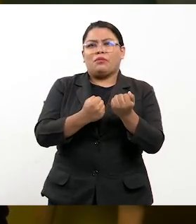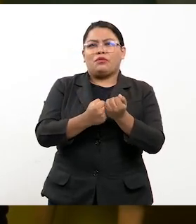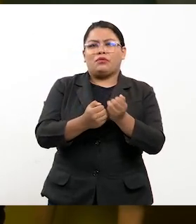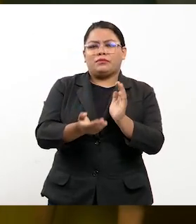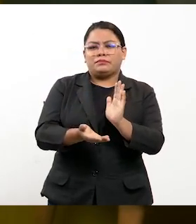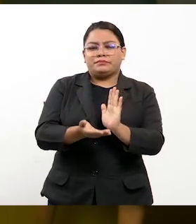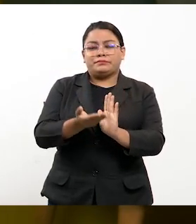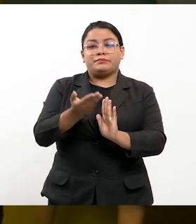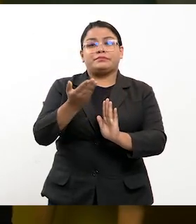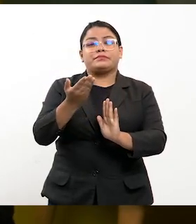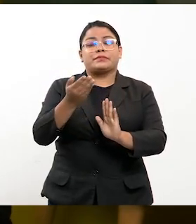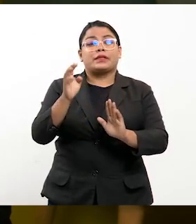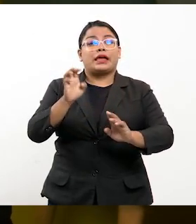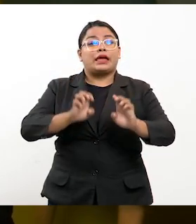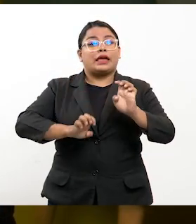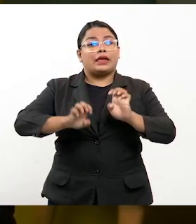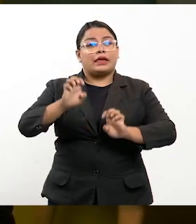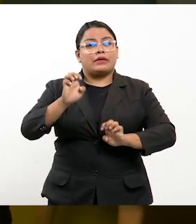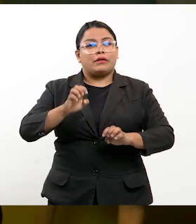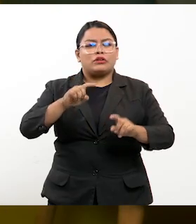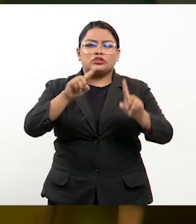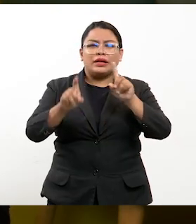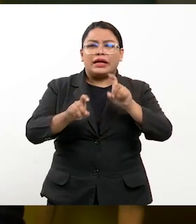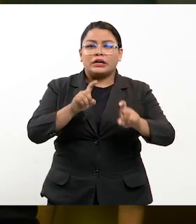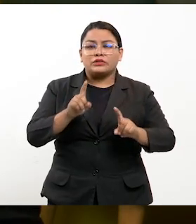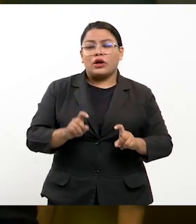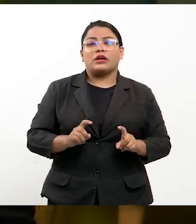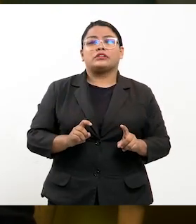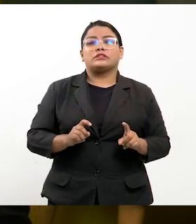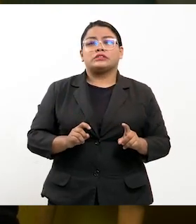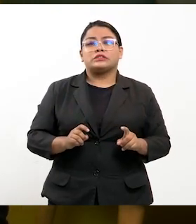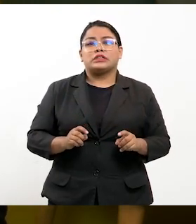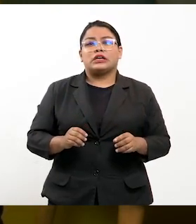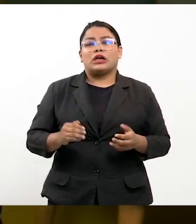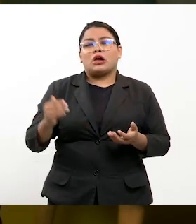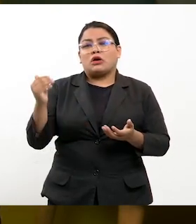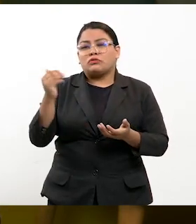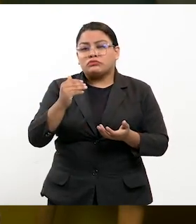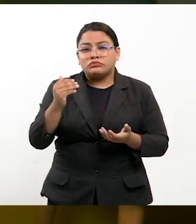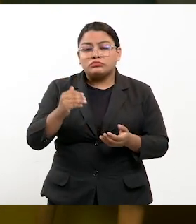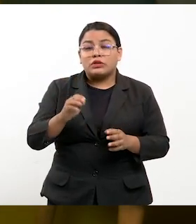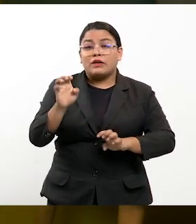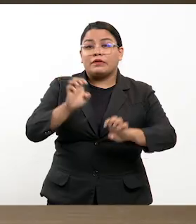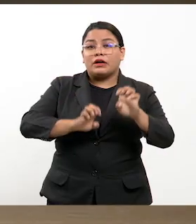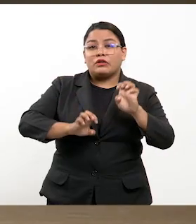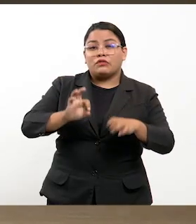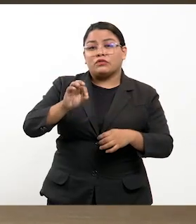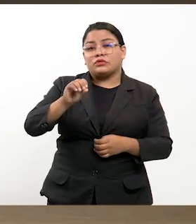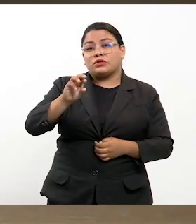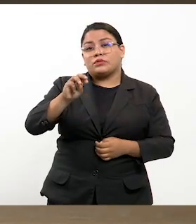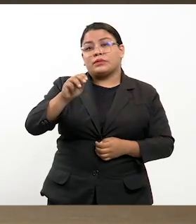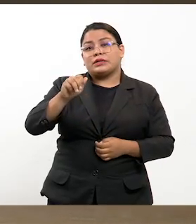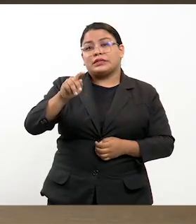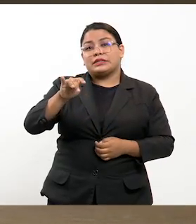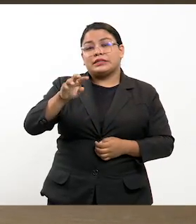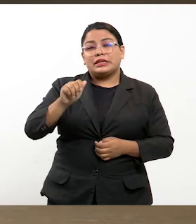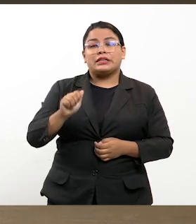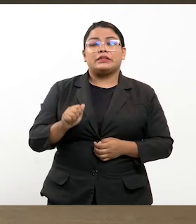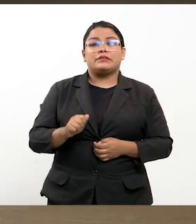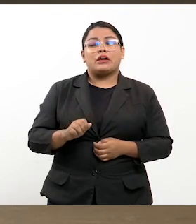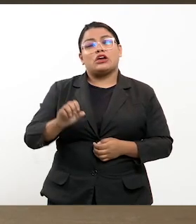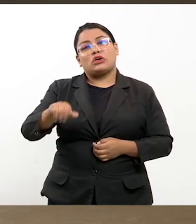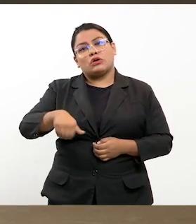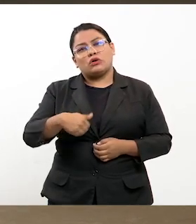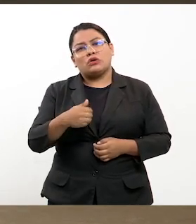que desarrollen evaluaciones diagnósticas, evaluación formativa y por supuesto que la evaluación